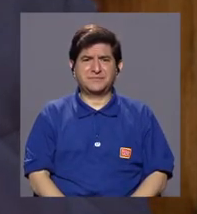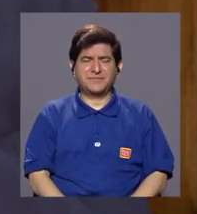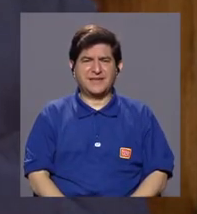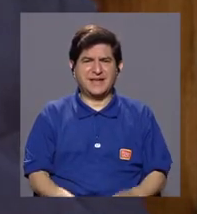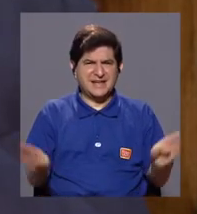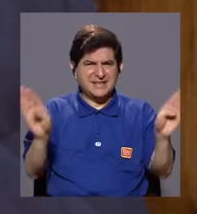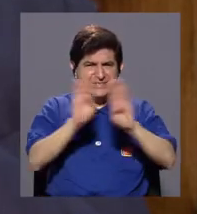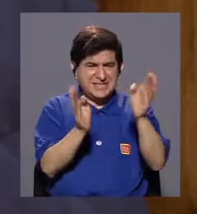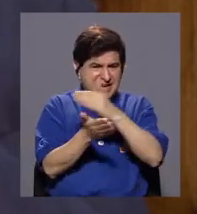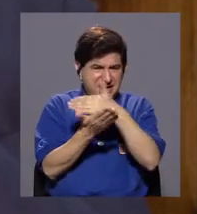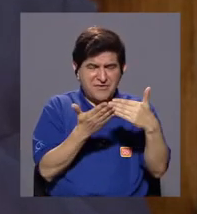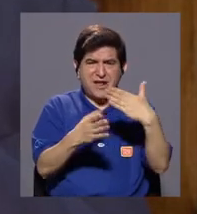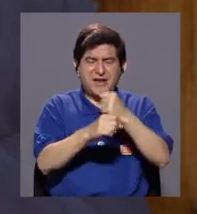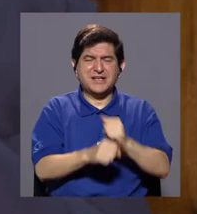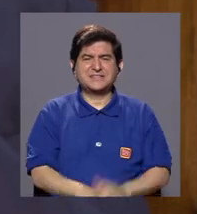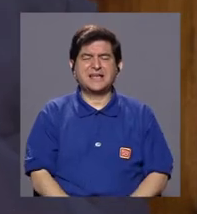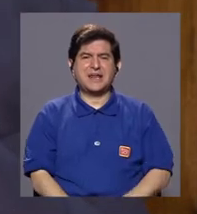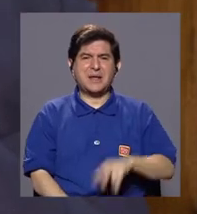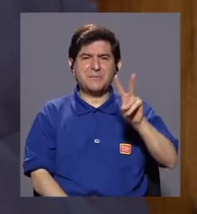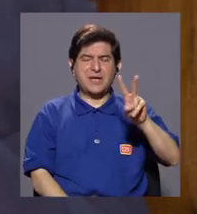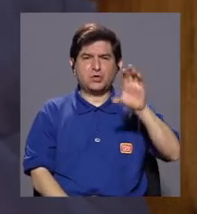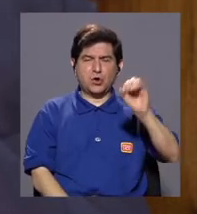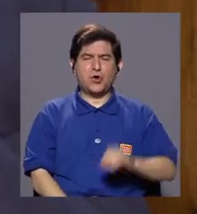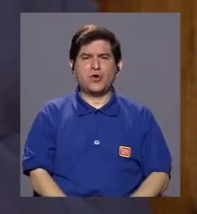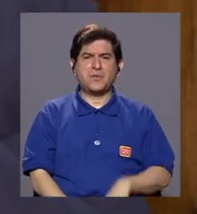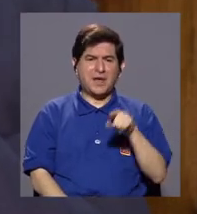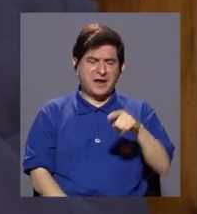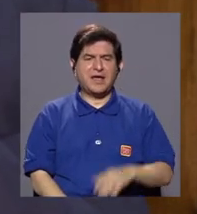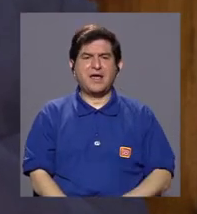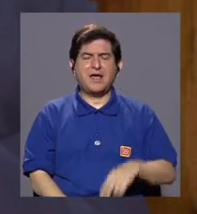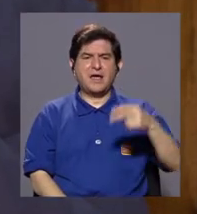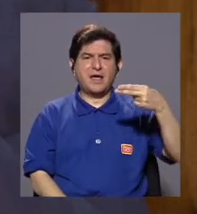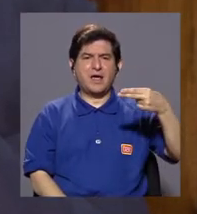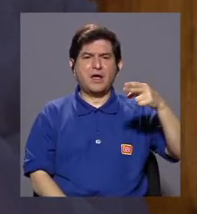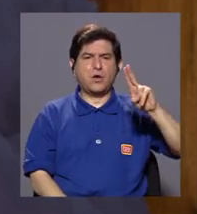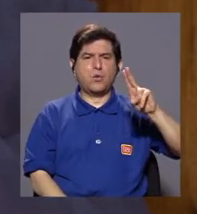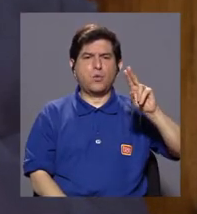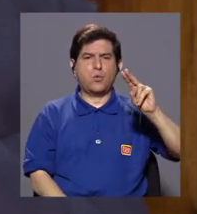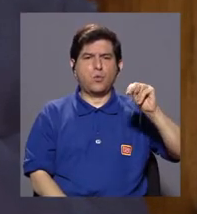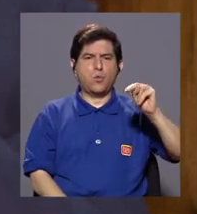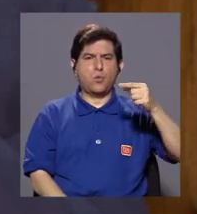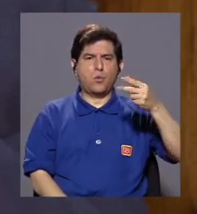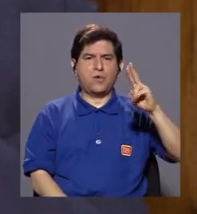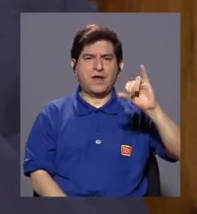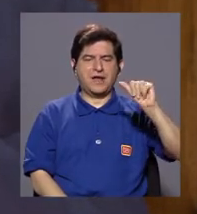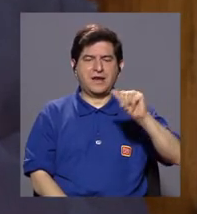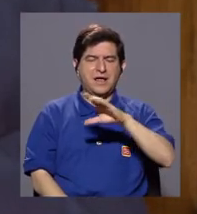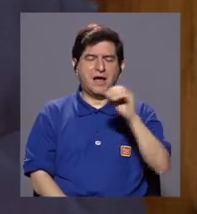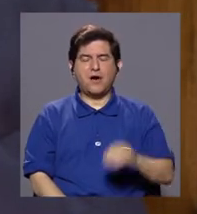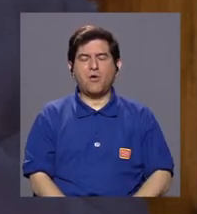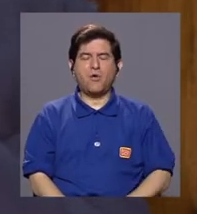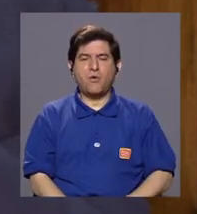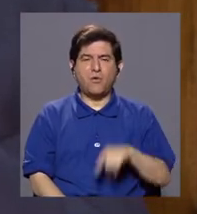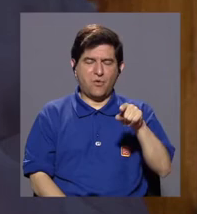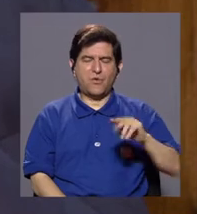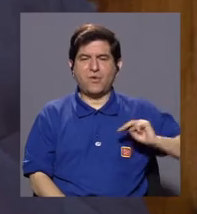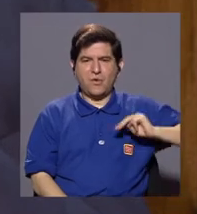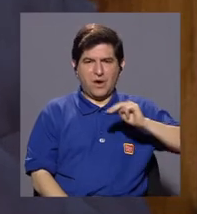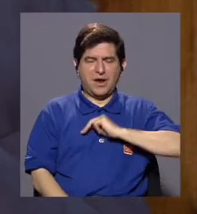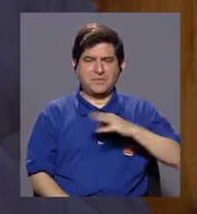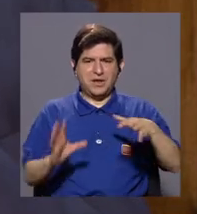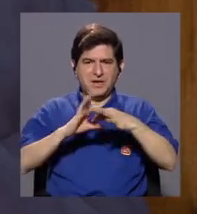No cerrar las fronteras como hace Víctor Orbán en Hungría o como hace el canciller Kurz en